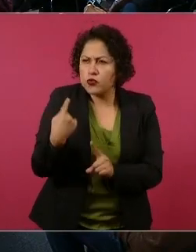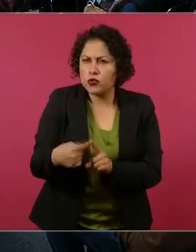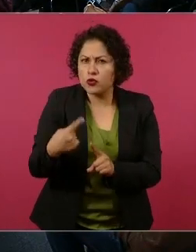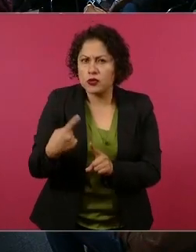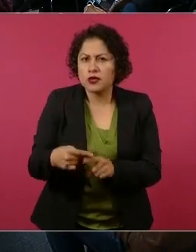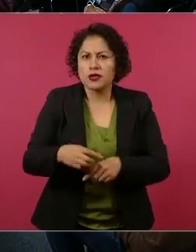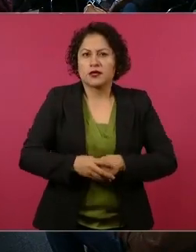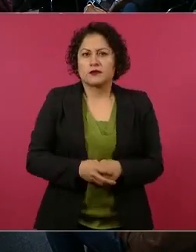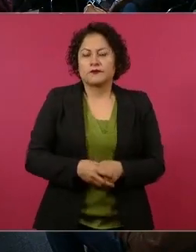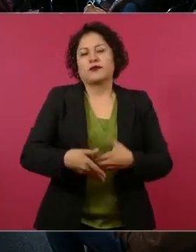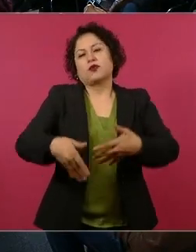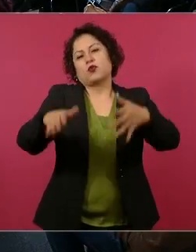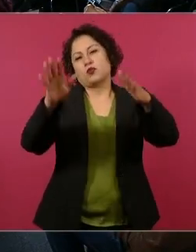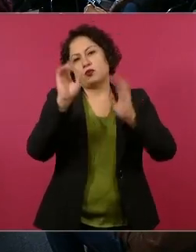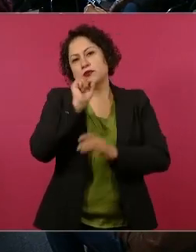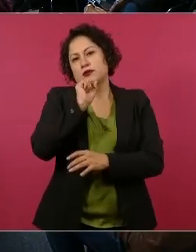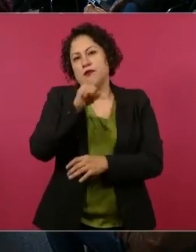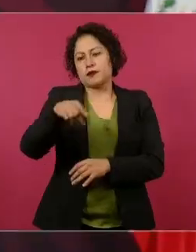Ah, también Mario.